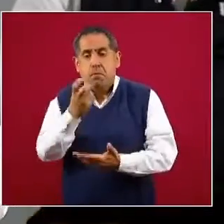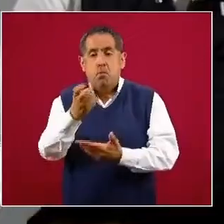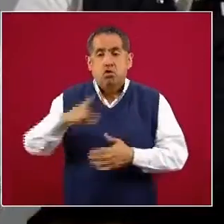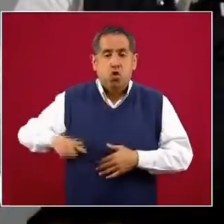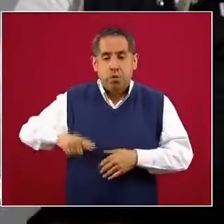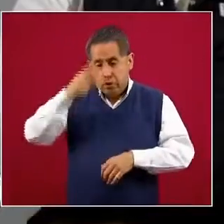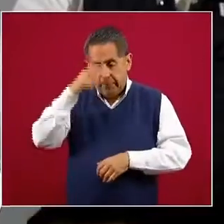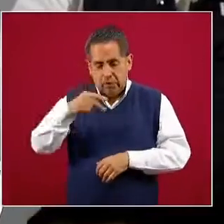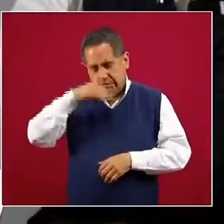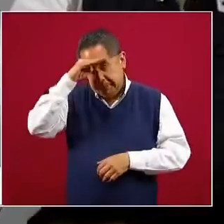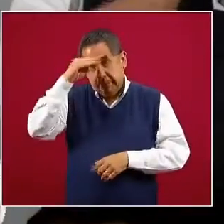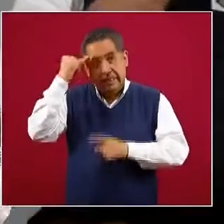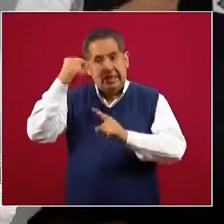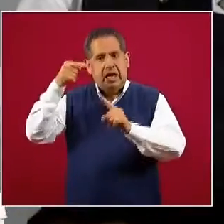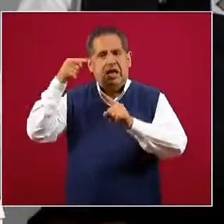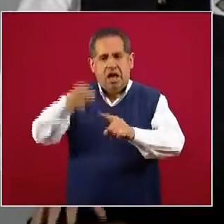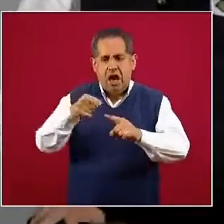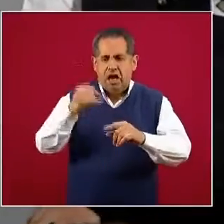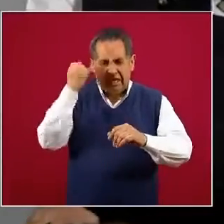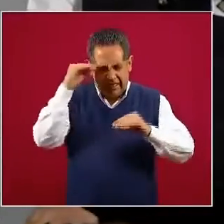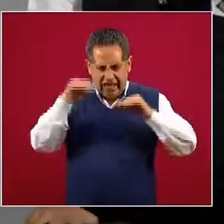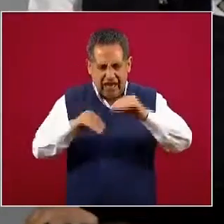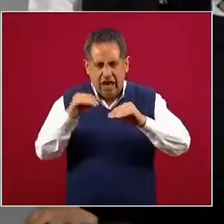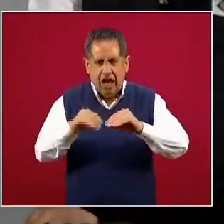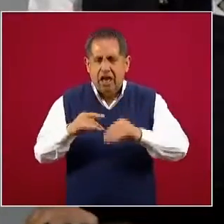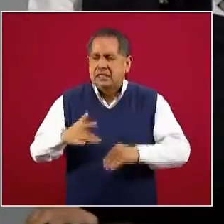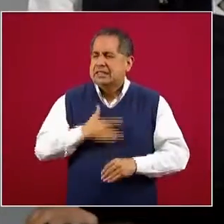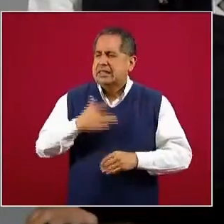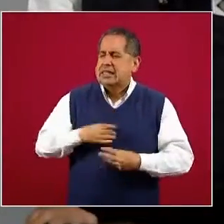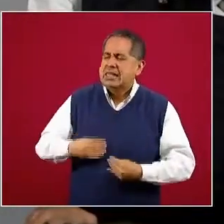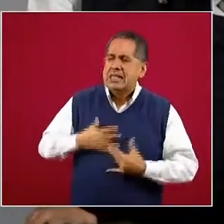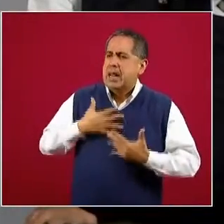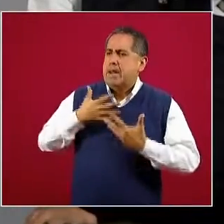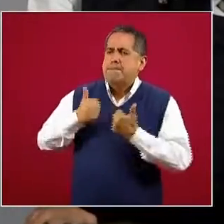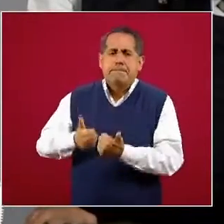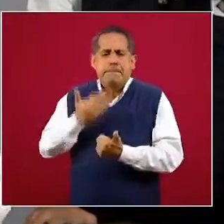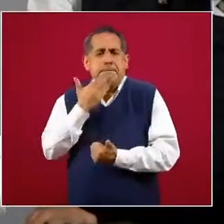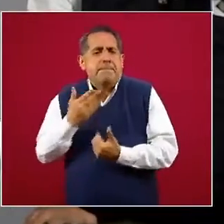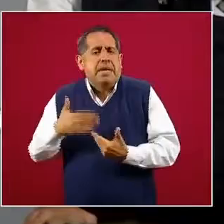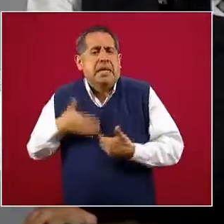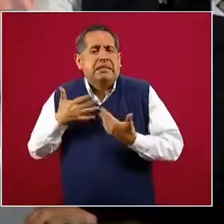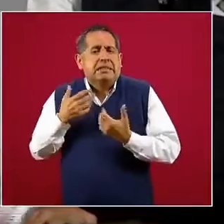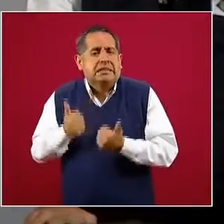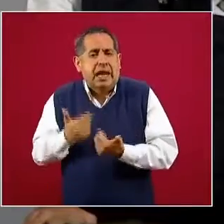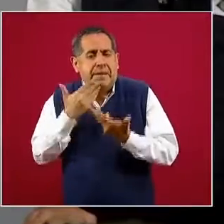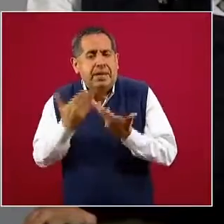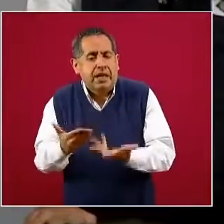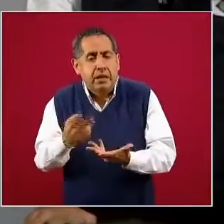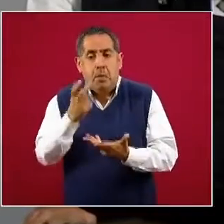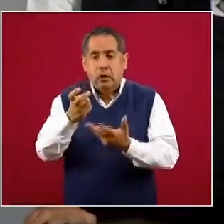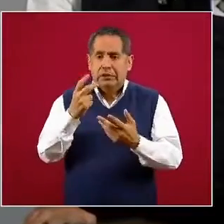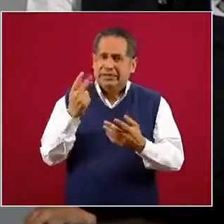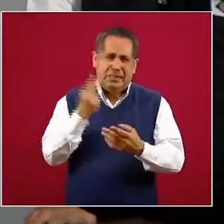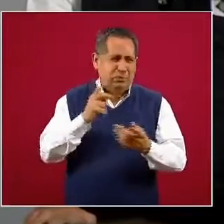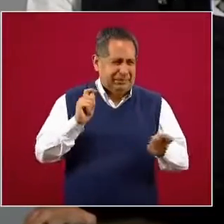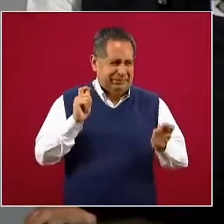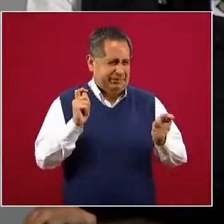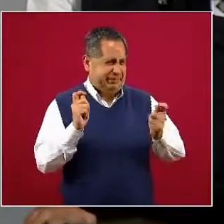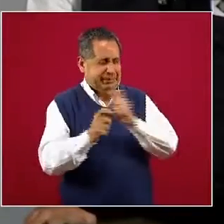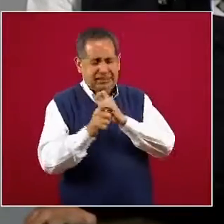baluarte de la vida pública y lo vamos no solamente a respetar siempre, sino a estimular cada quien en su campo